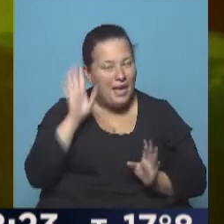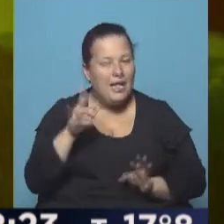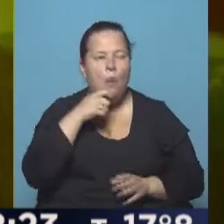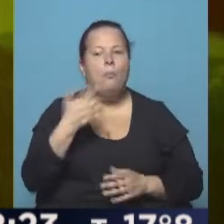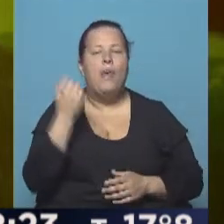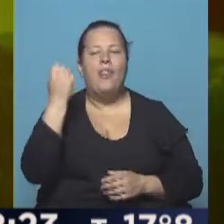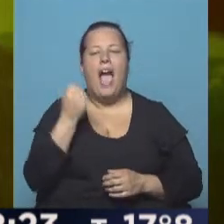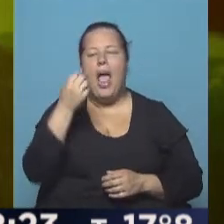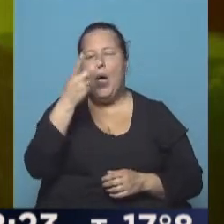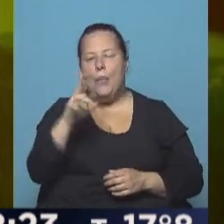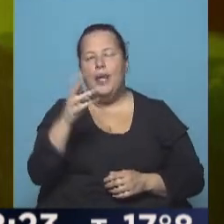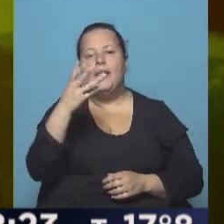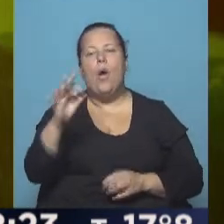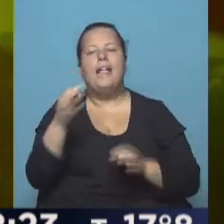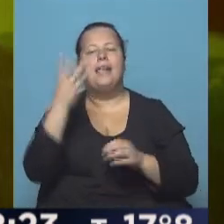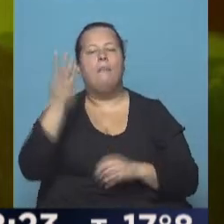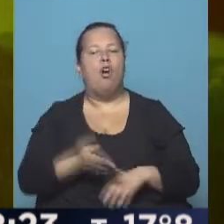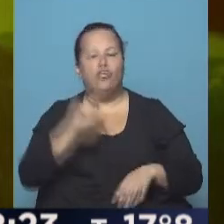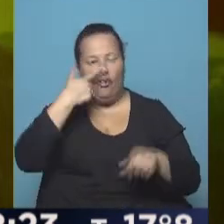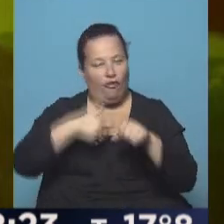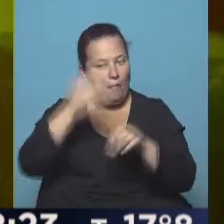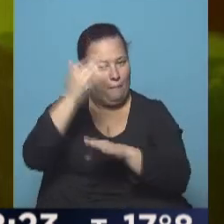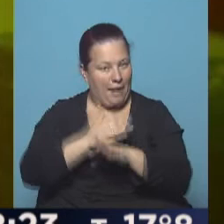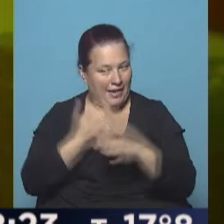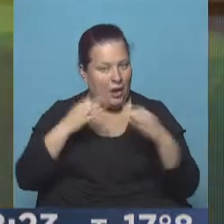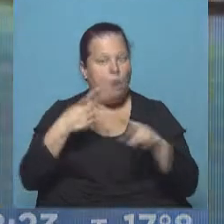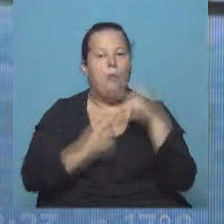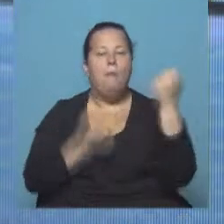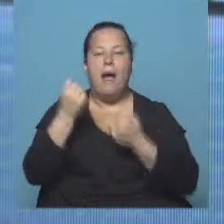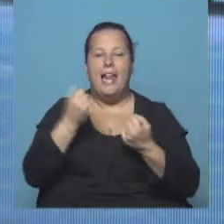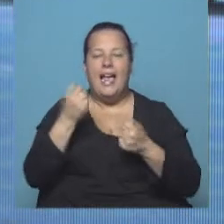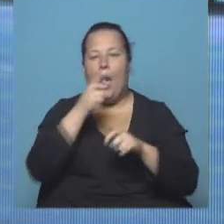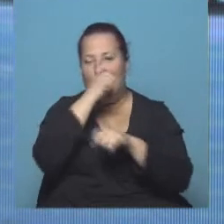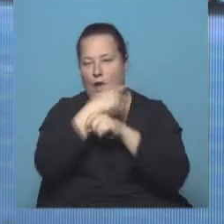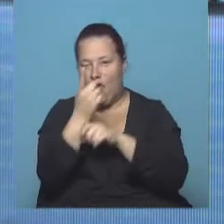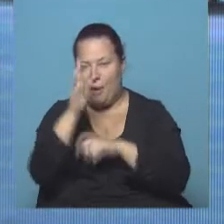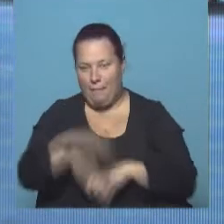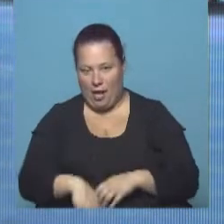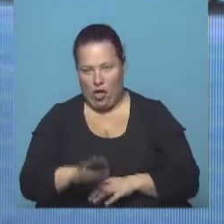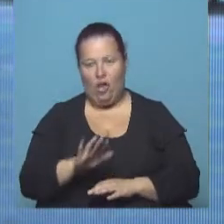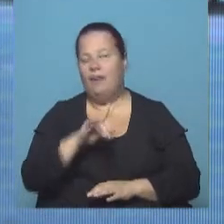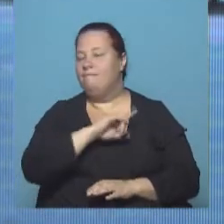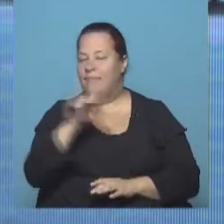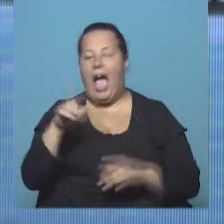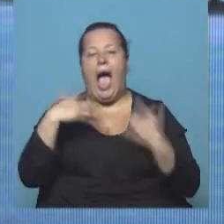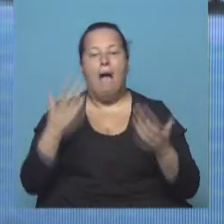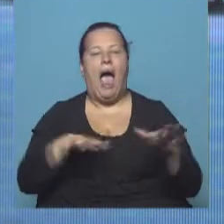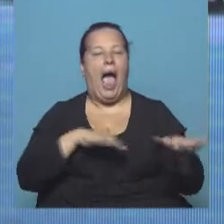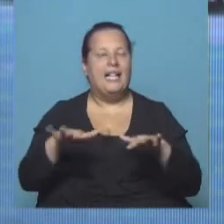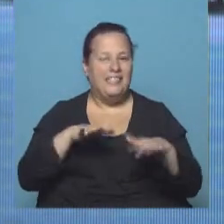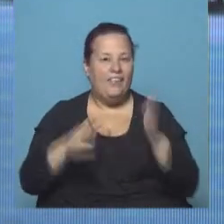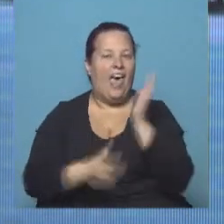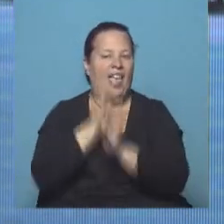puede ahorrar entre 20 y 40% en el combustible por manejar a una velocidad mucho menor. Y obviamente aprovechar las